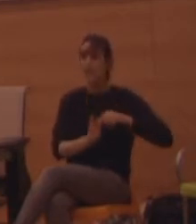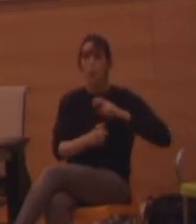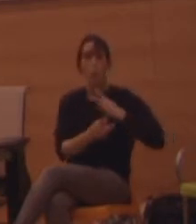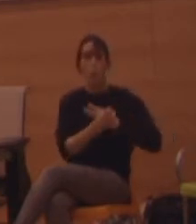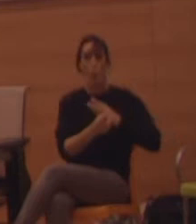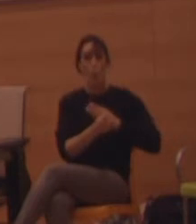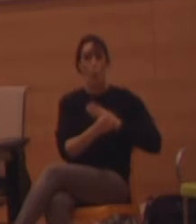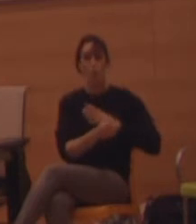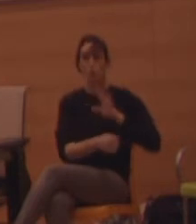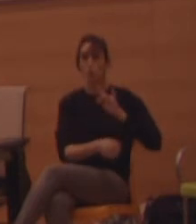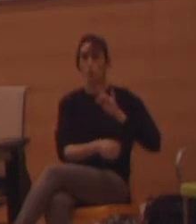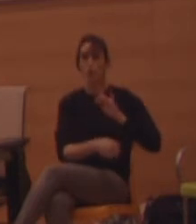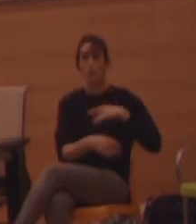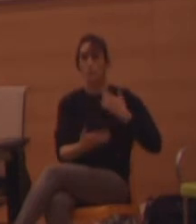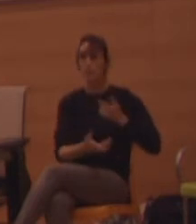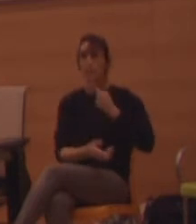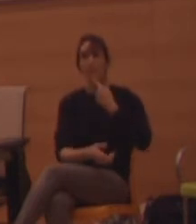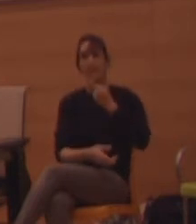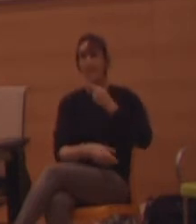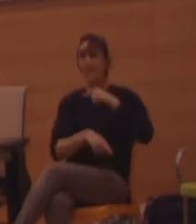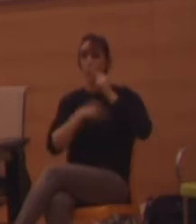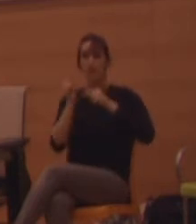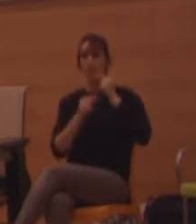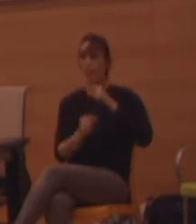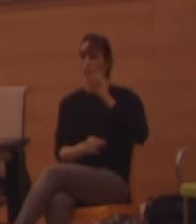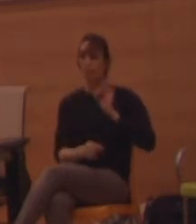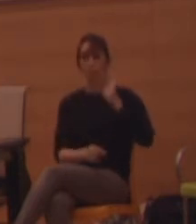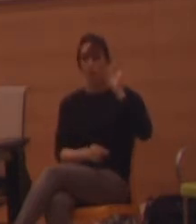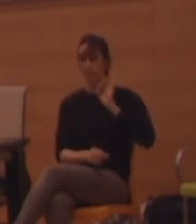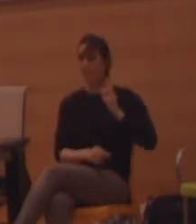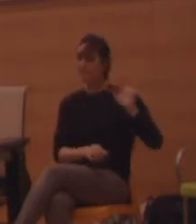podemos asegurar que hay una infección en ese pie.